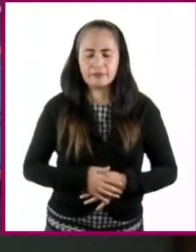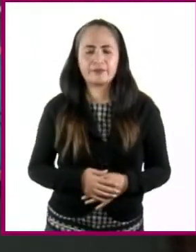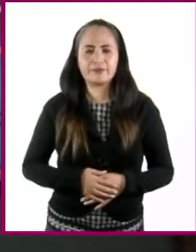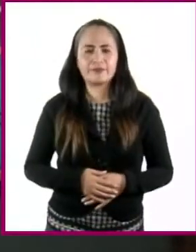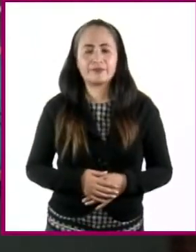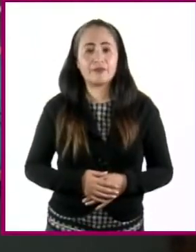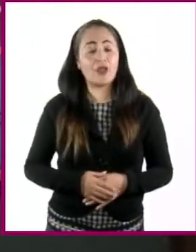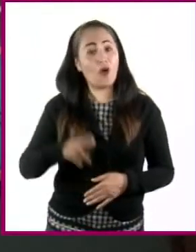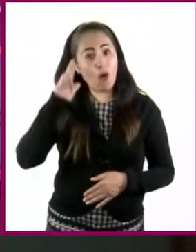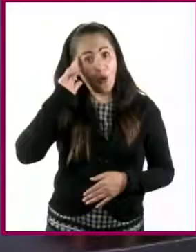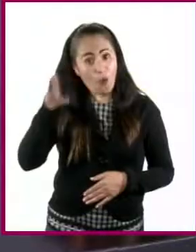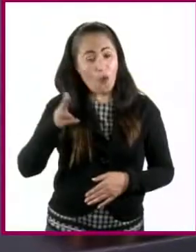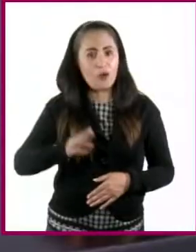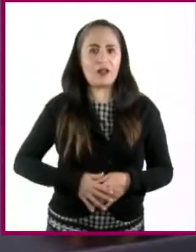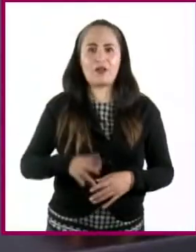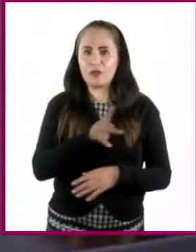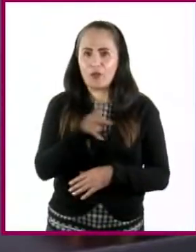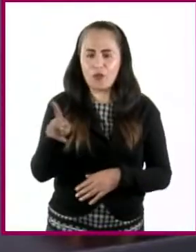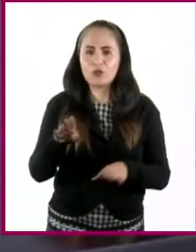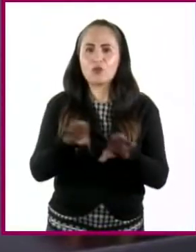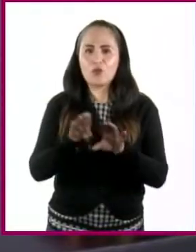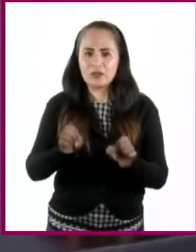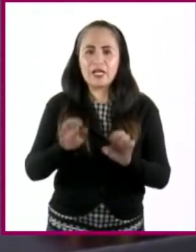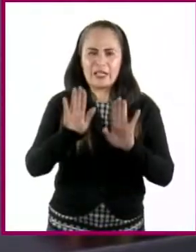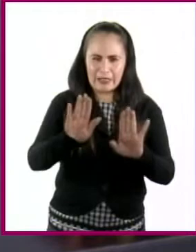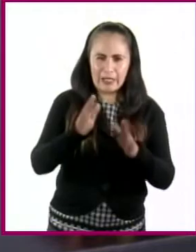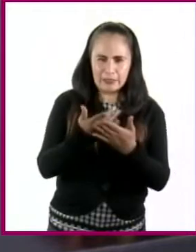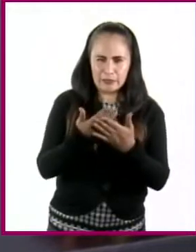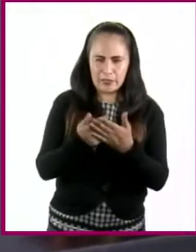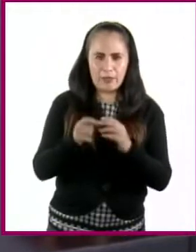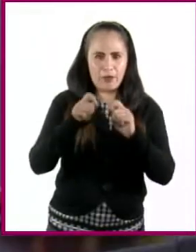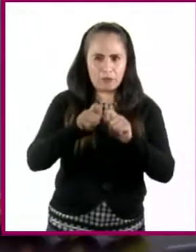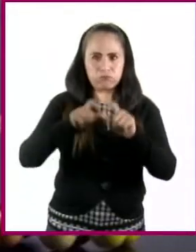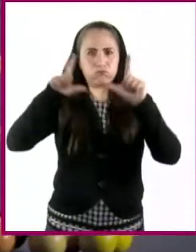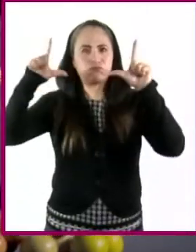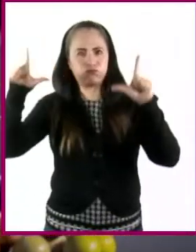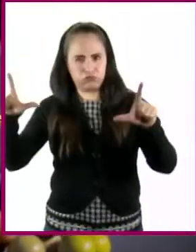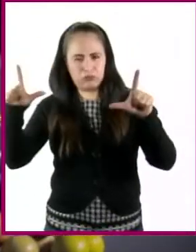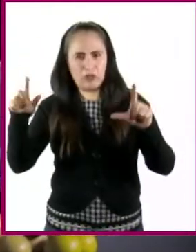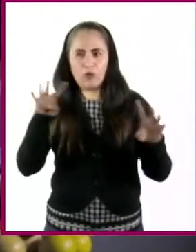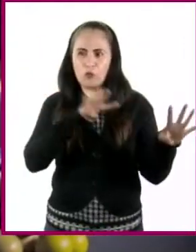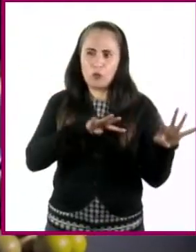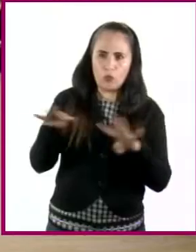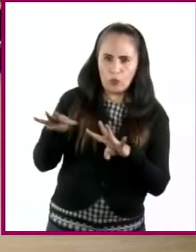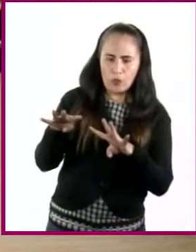Hola a todos y todas, ¿cómo están? Espera, déjame, te voy a poner en la pantalla para que todos te vean, ¿vale?